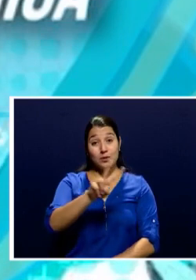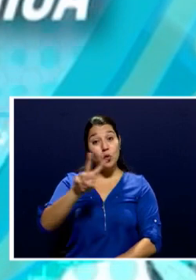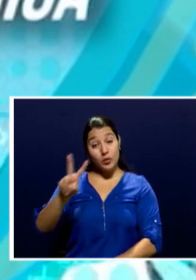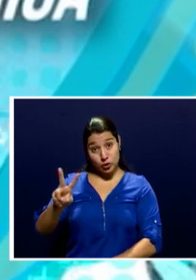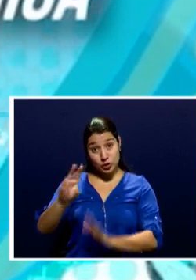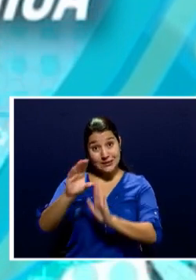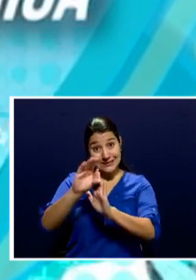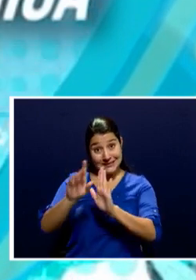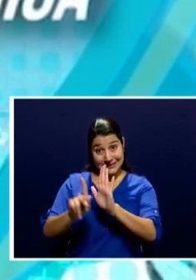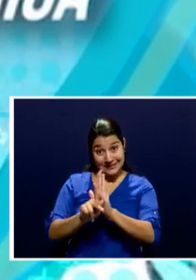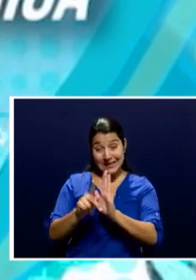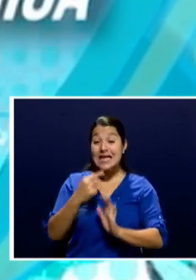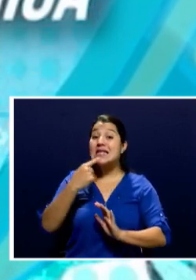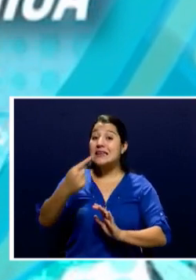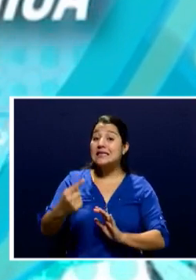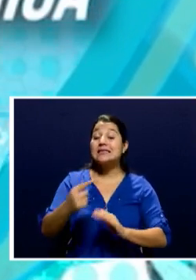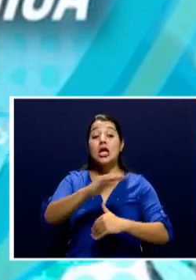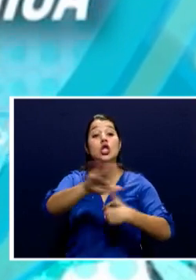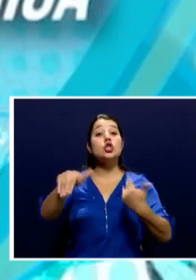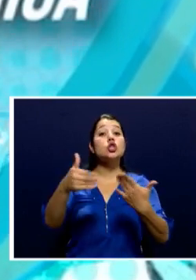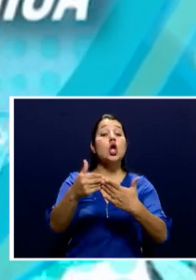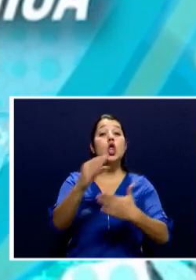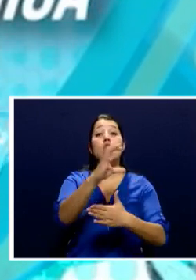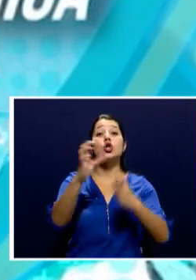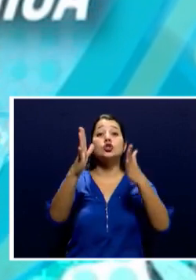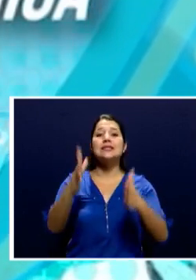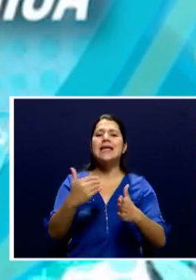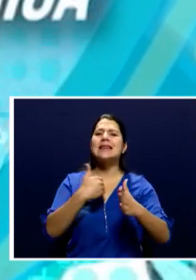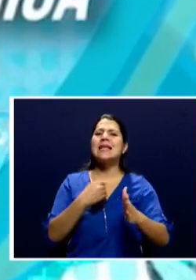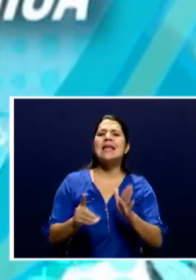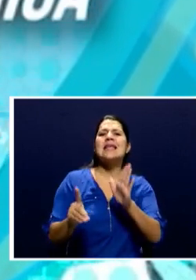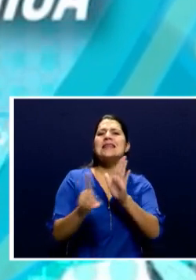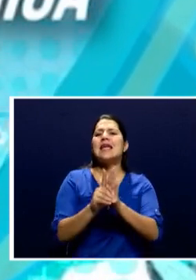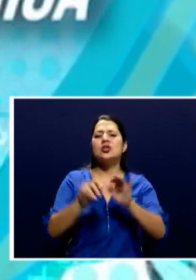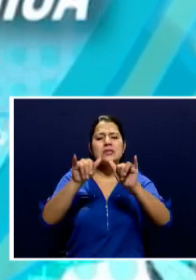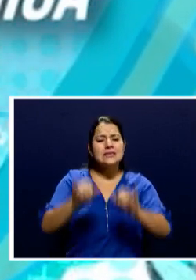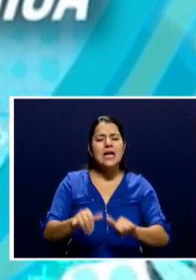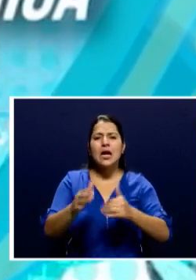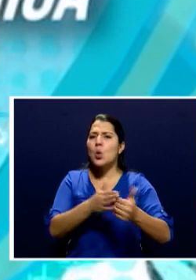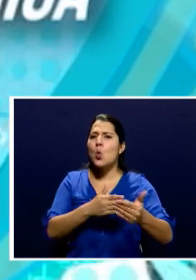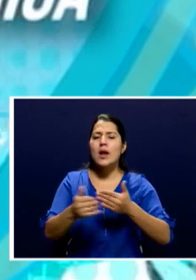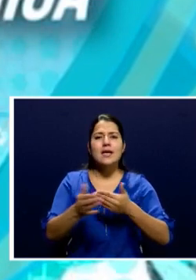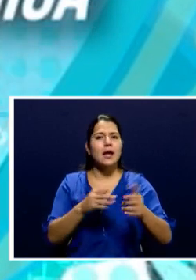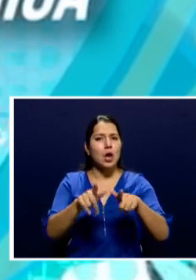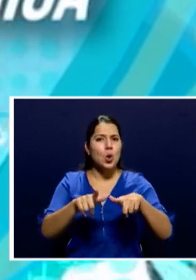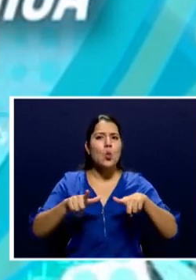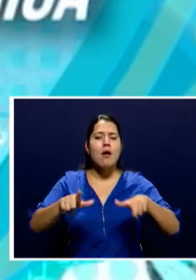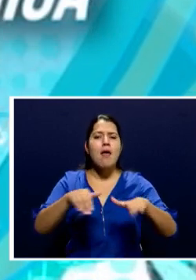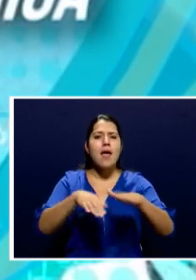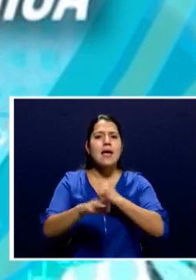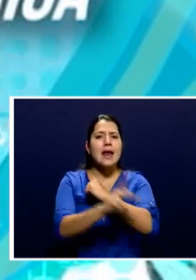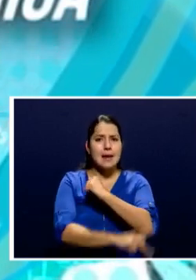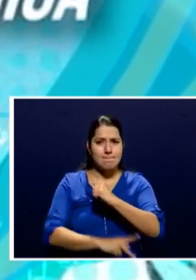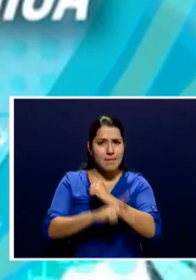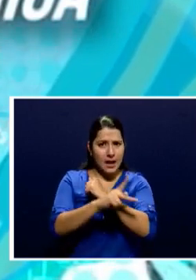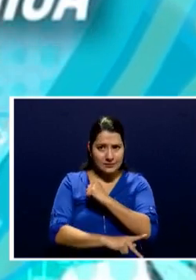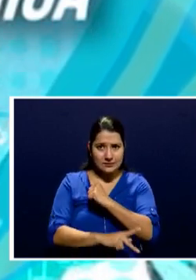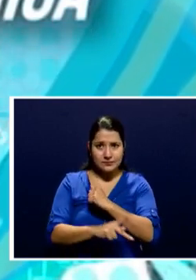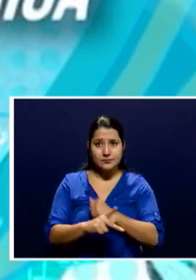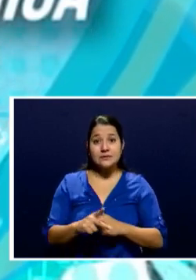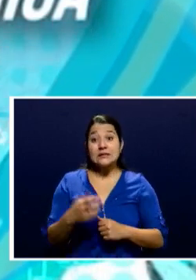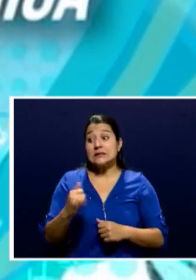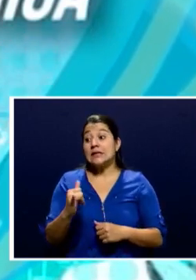Fundamental establece el derecho de todo costarricense de permanecer en cualquier punto de la República y trasladarse, siempre que se encuentre libre de